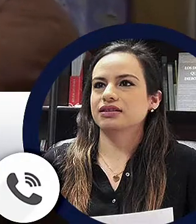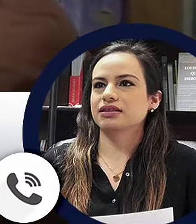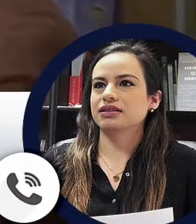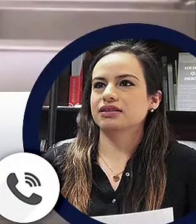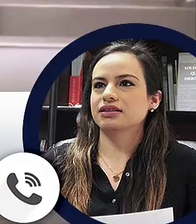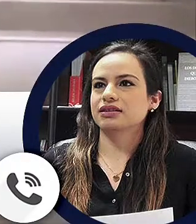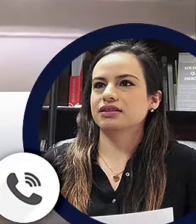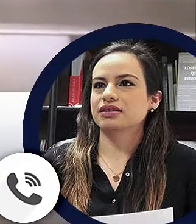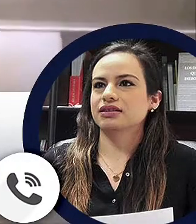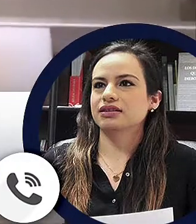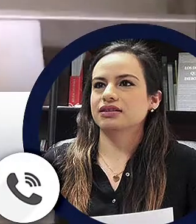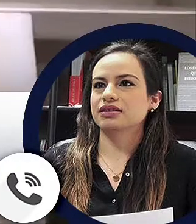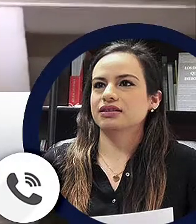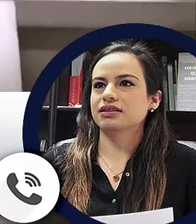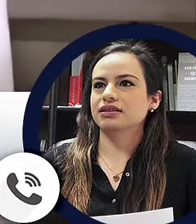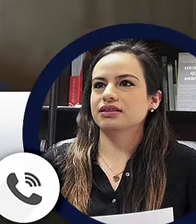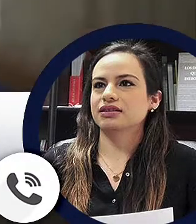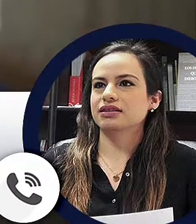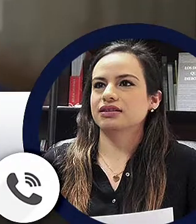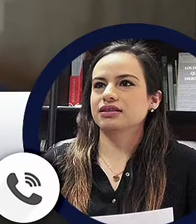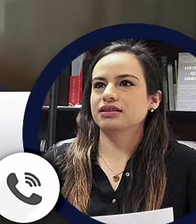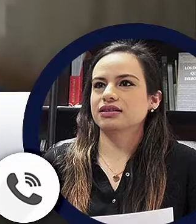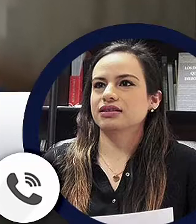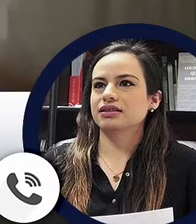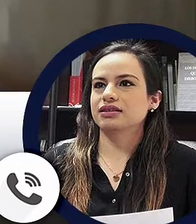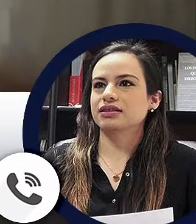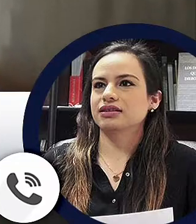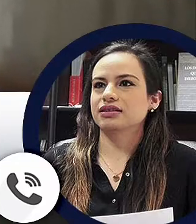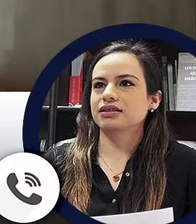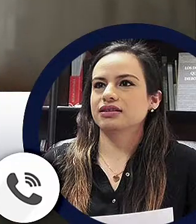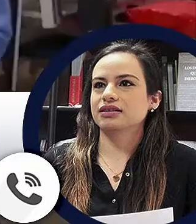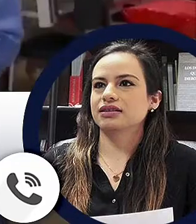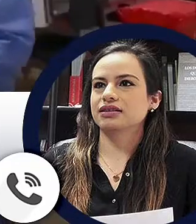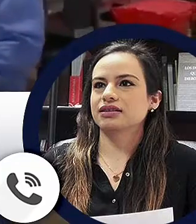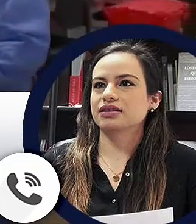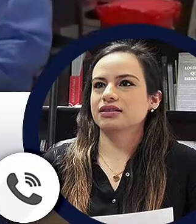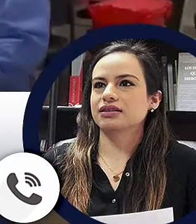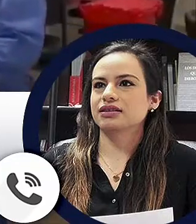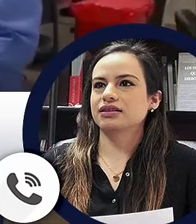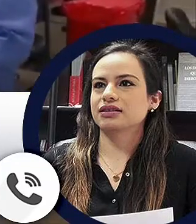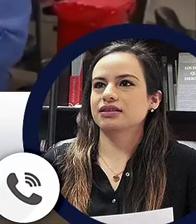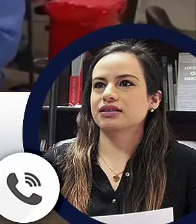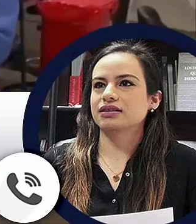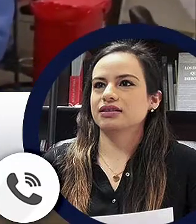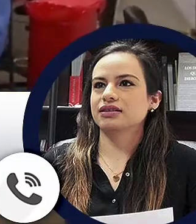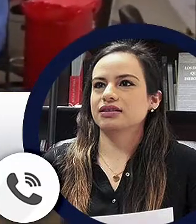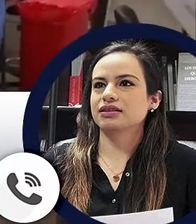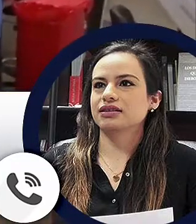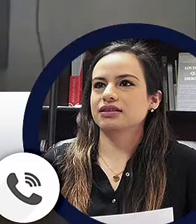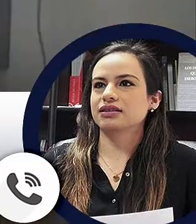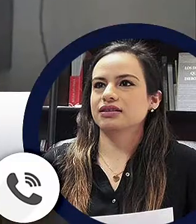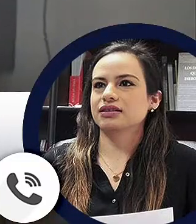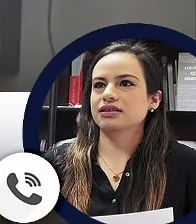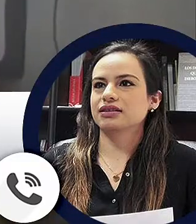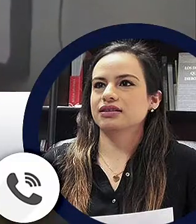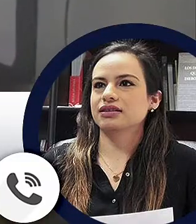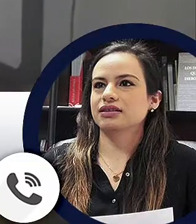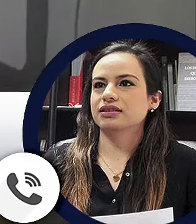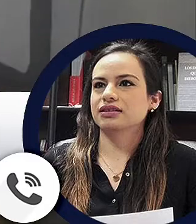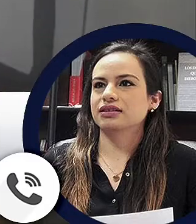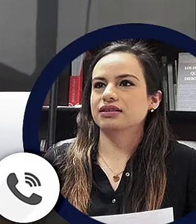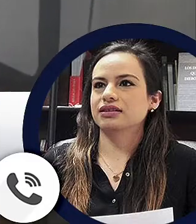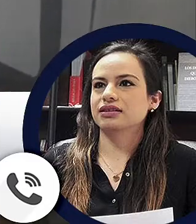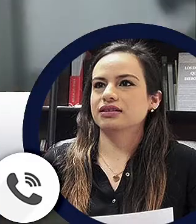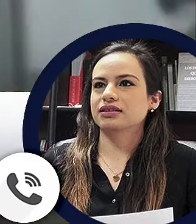diferentes objetivos. El virus de la influenza es un virus que es exclusivamente de las vías respiratorias, y